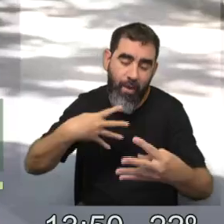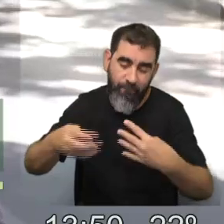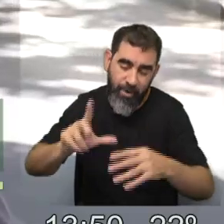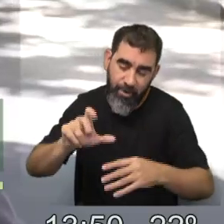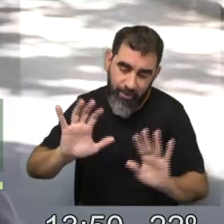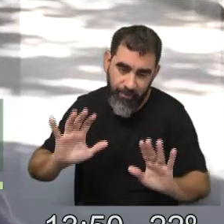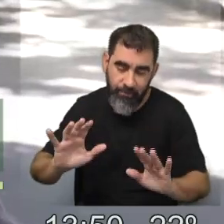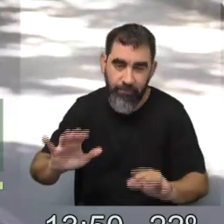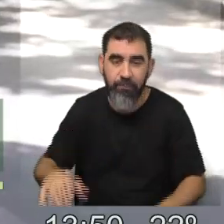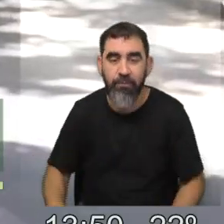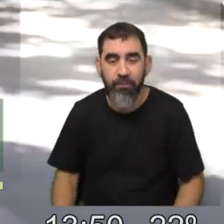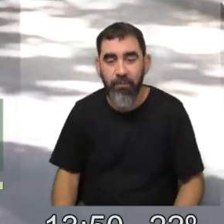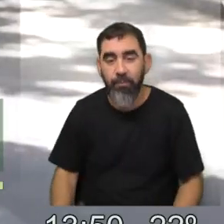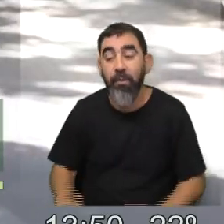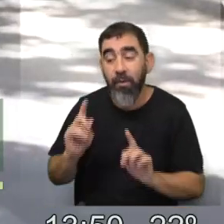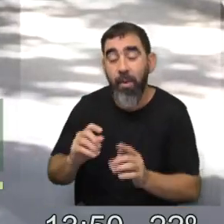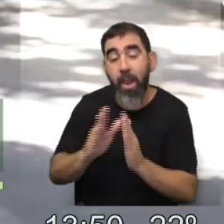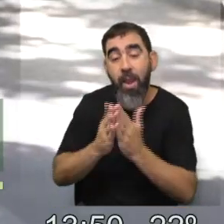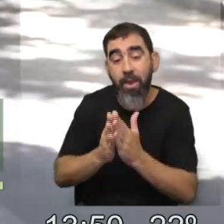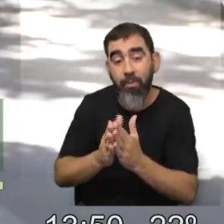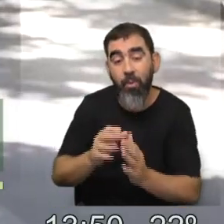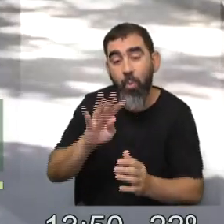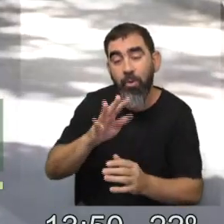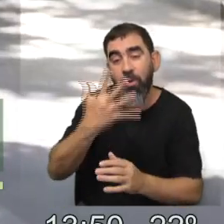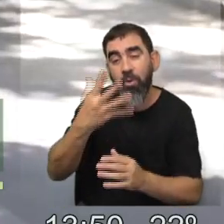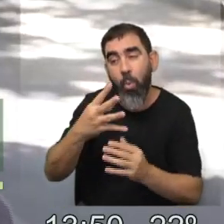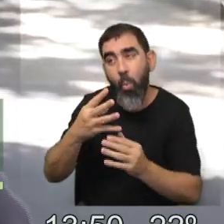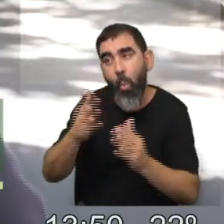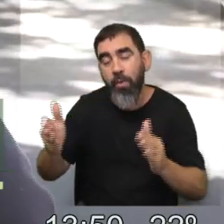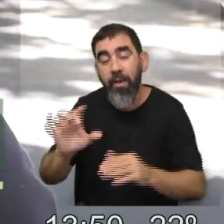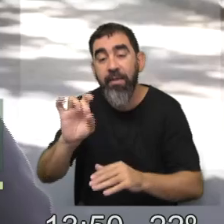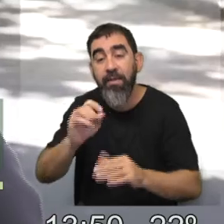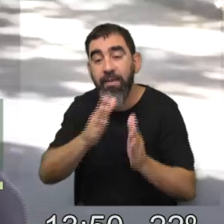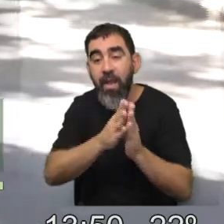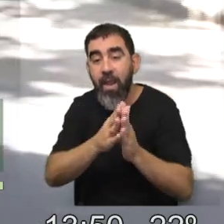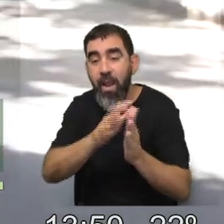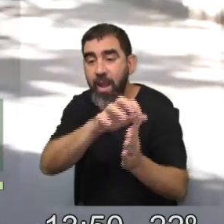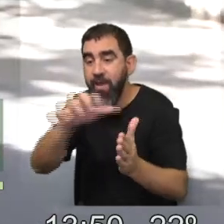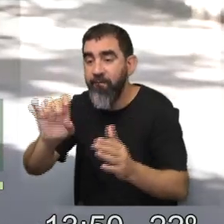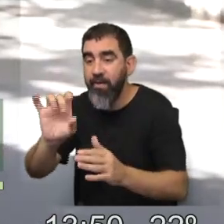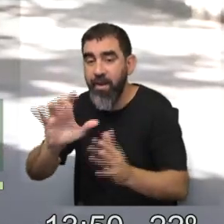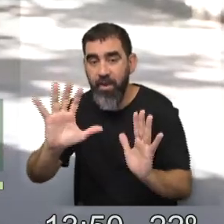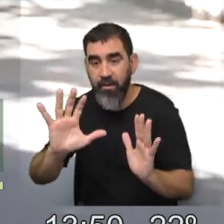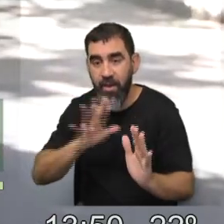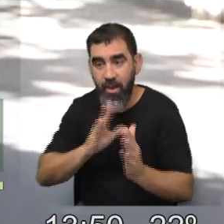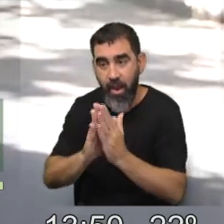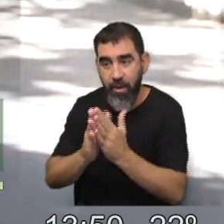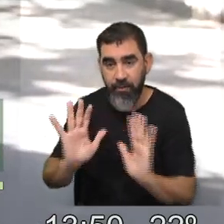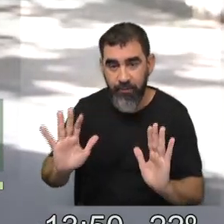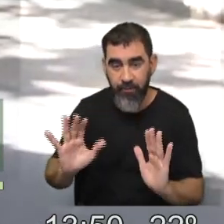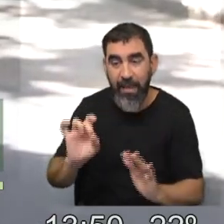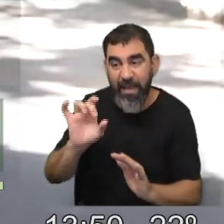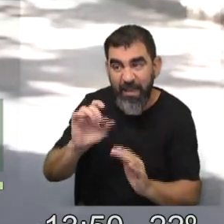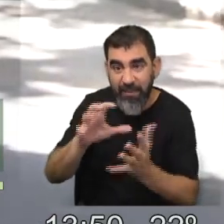feria de todo el barrio, sino por esto, porque en 4 o 5 cuadras tenés 15 librerías y en pocos lugares se da esa